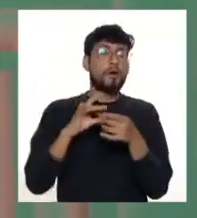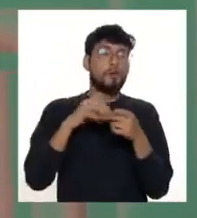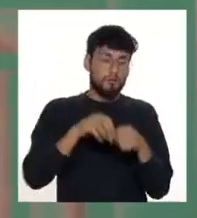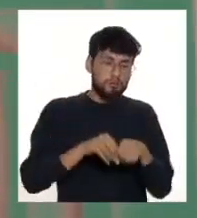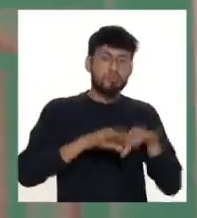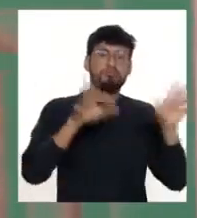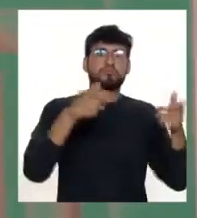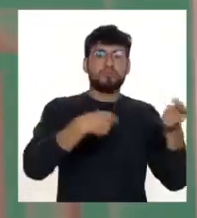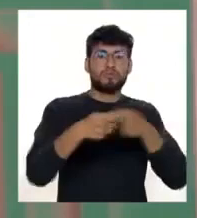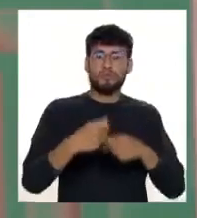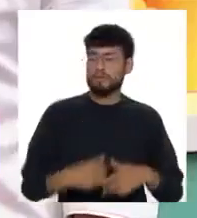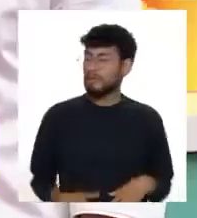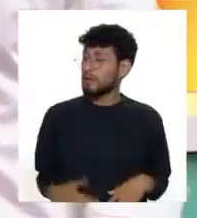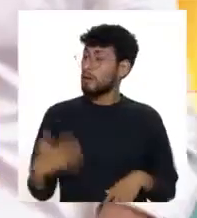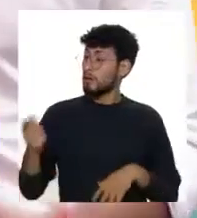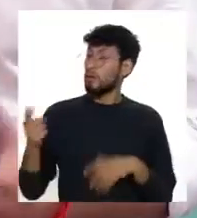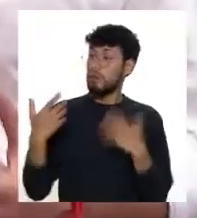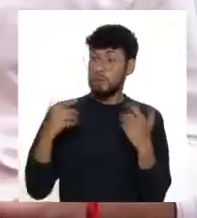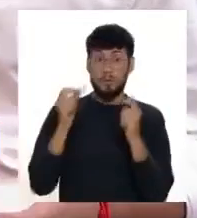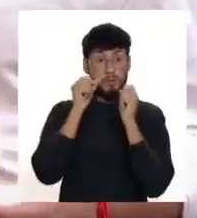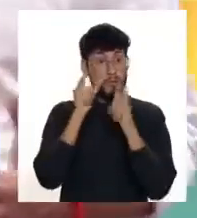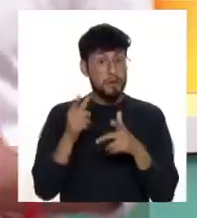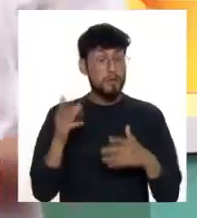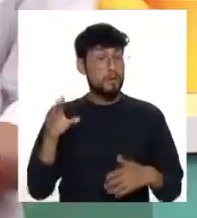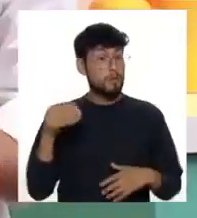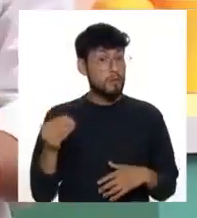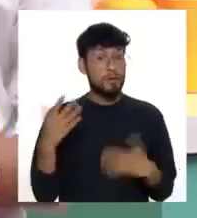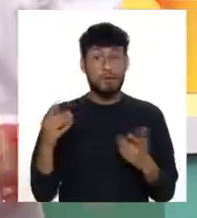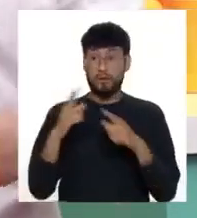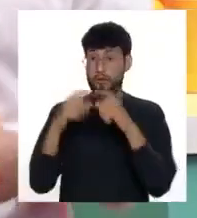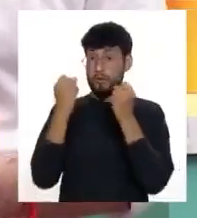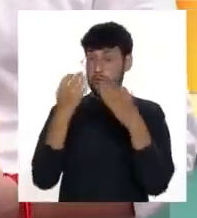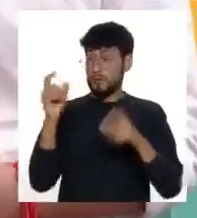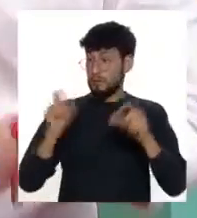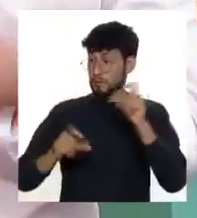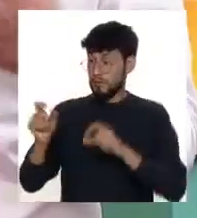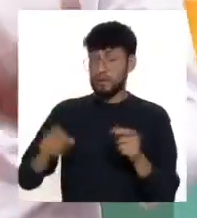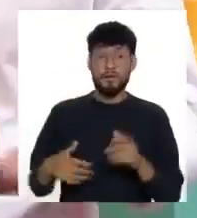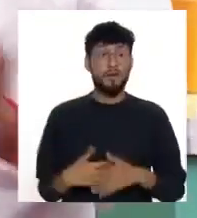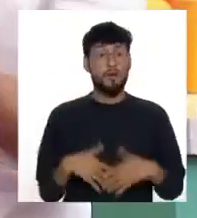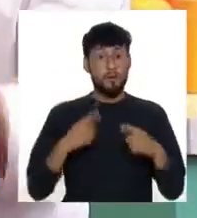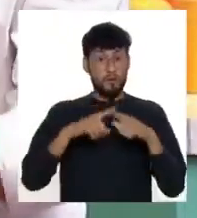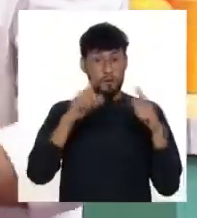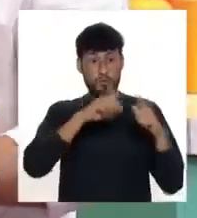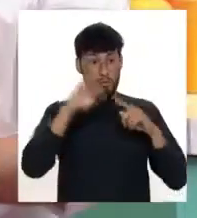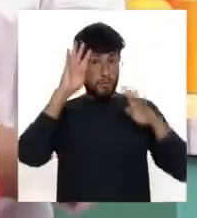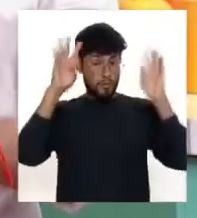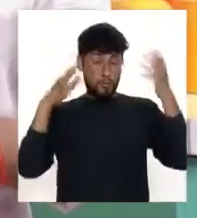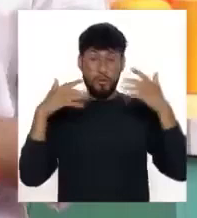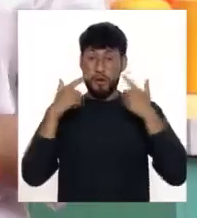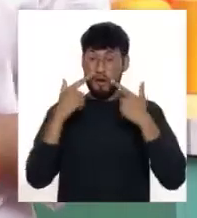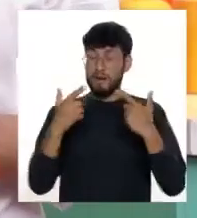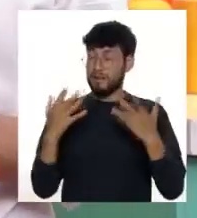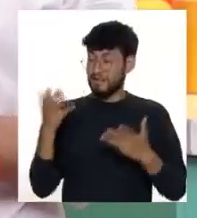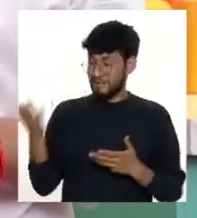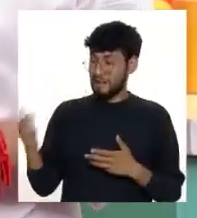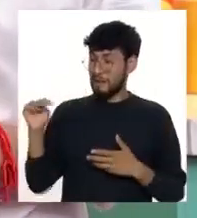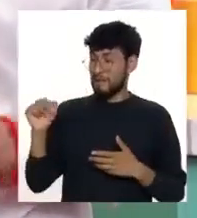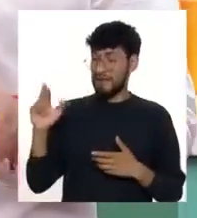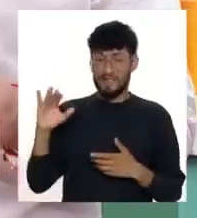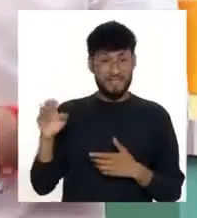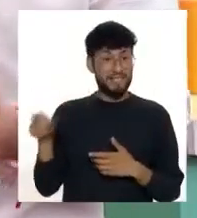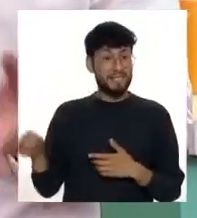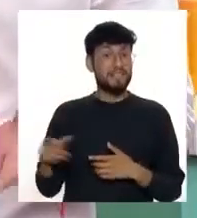producto y eso me parece sumamente interesante porque hay muchas personas que tienen geniales ideas Como por ejemplo la